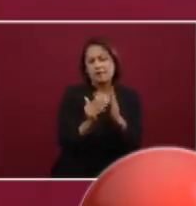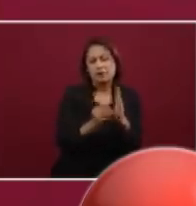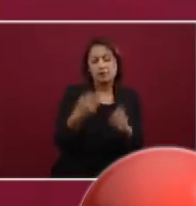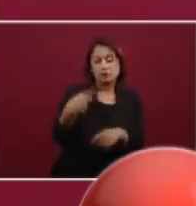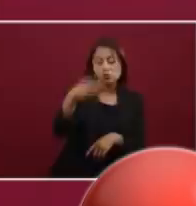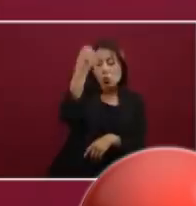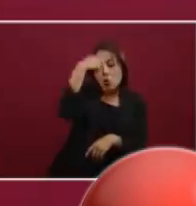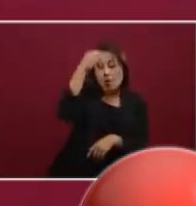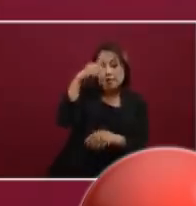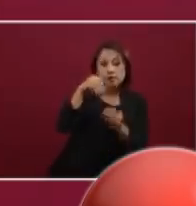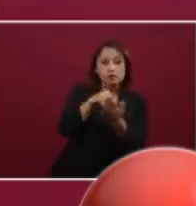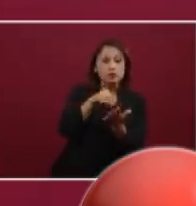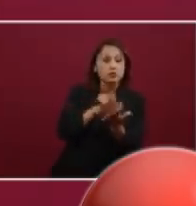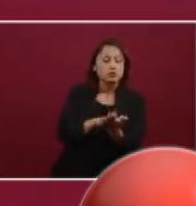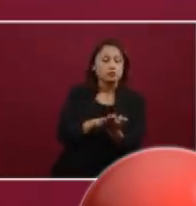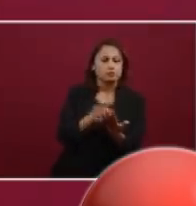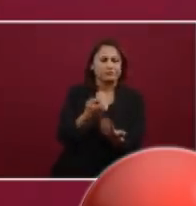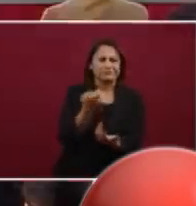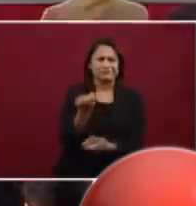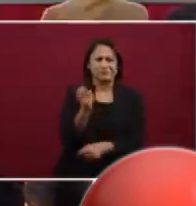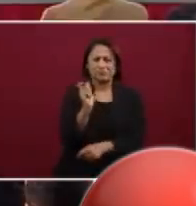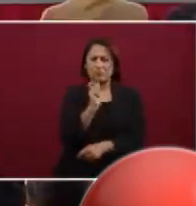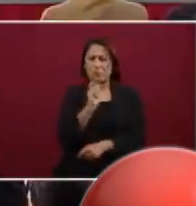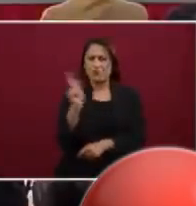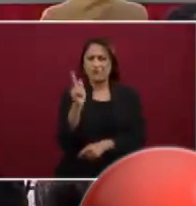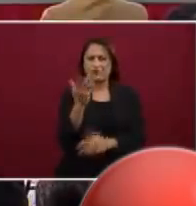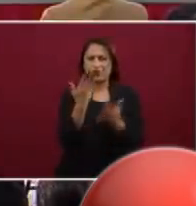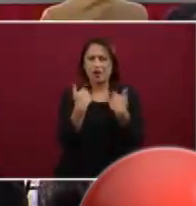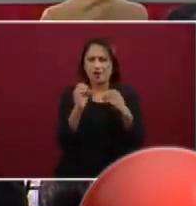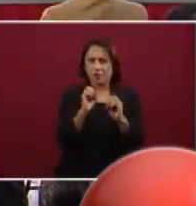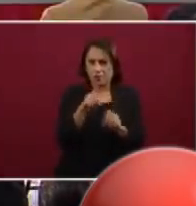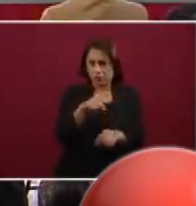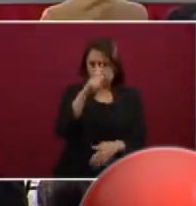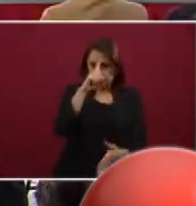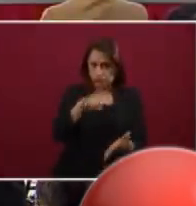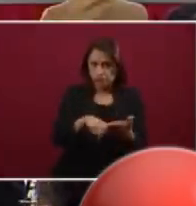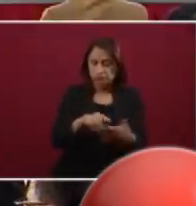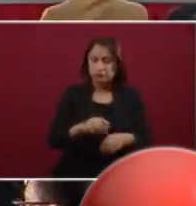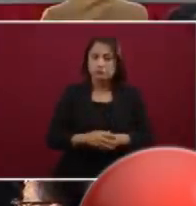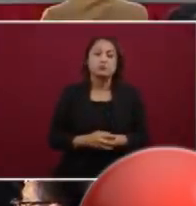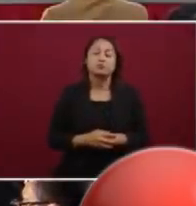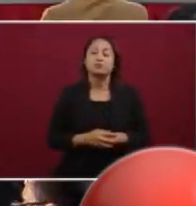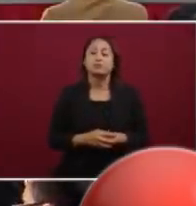opinión. ¿Es antiético, no le parece? Sí, pero